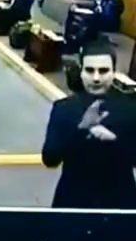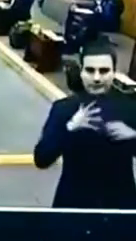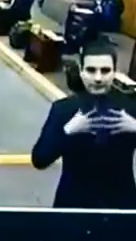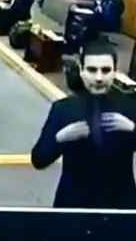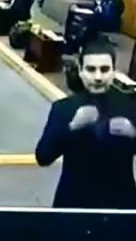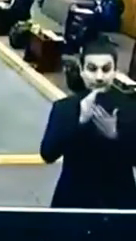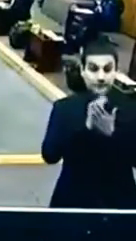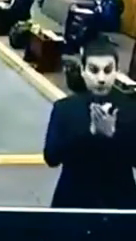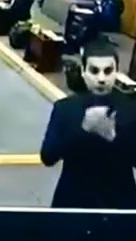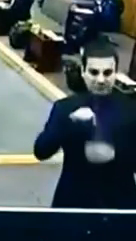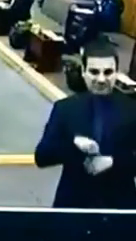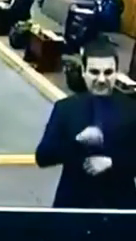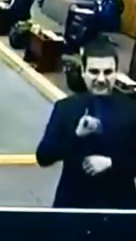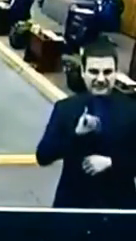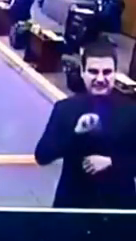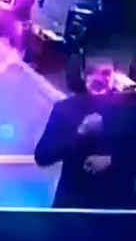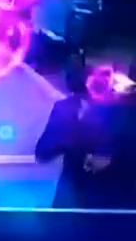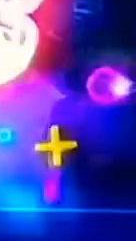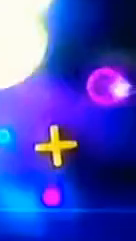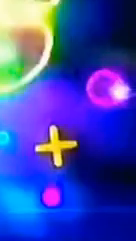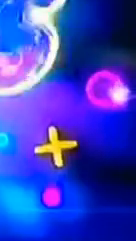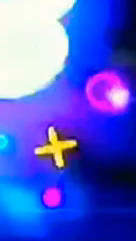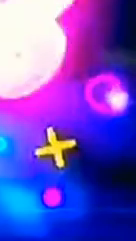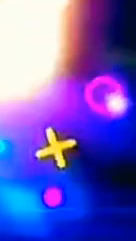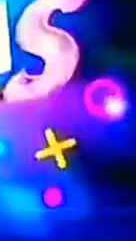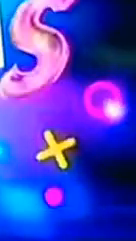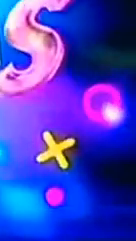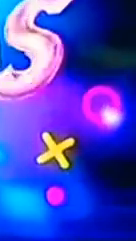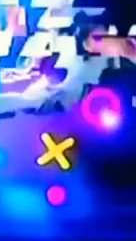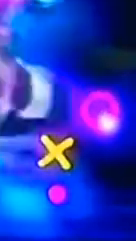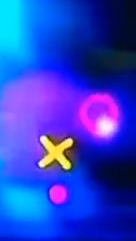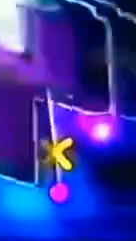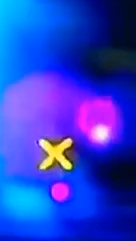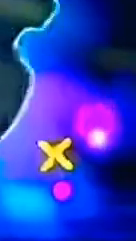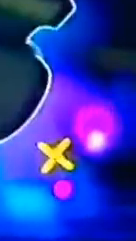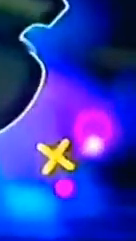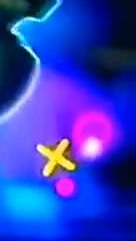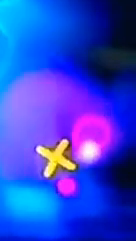y preserven su autonomía. Felicidades por esto. Vamos a una pausa y regresamos con más.